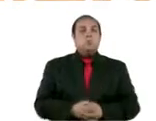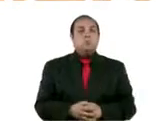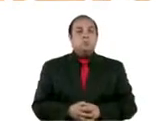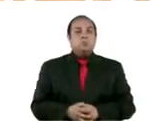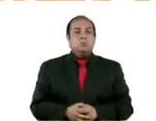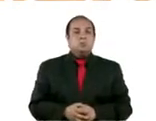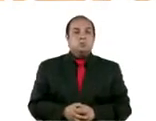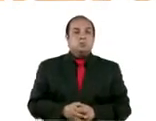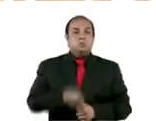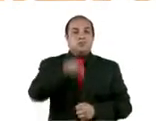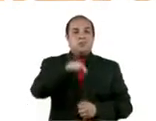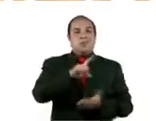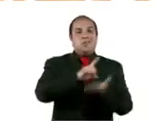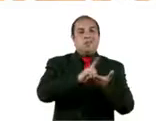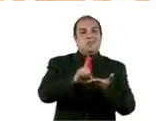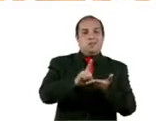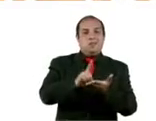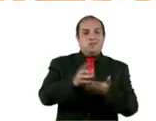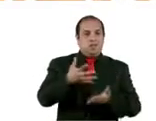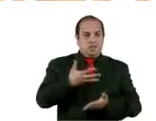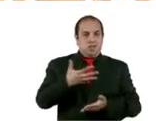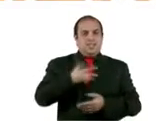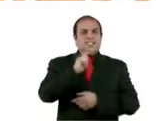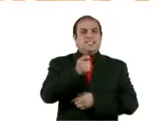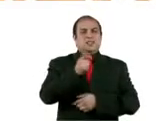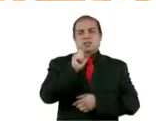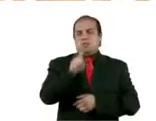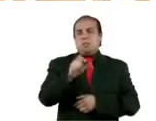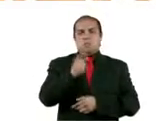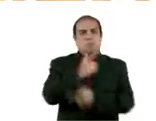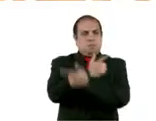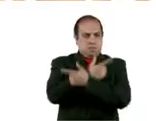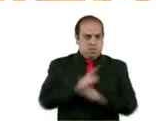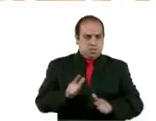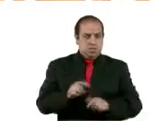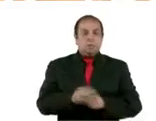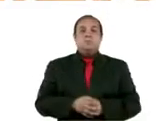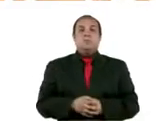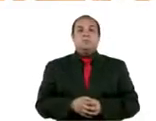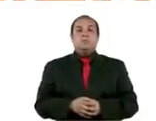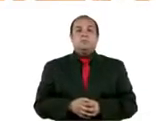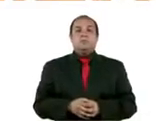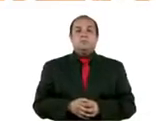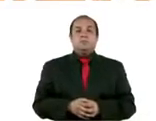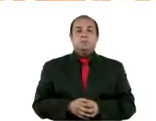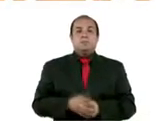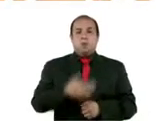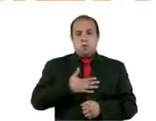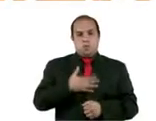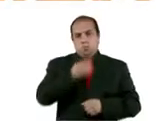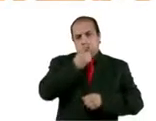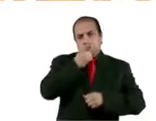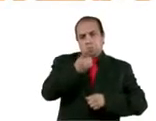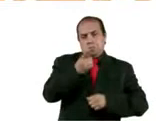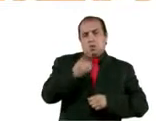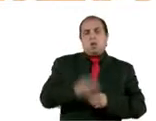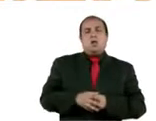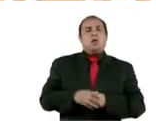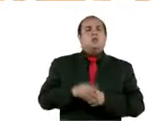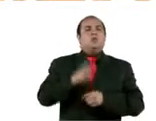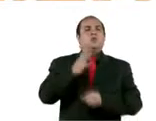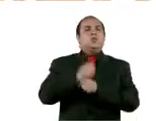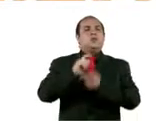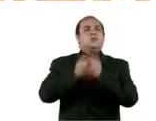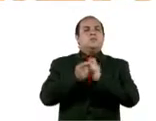tener derechos representa también libertades. Así que yo diría que la cuarta transformación es justamente eso, la construcción